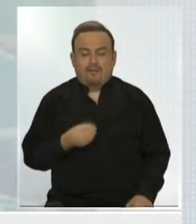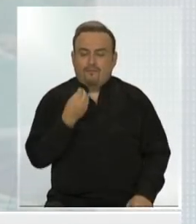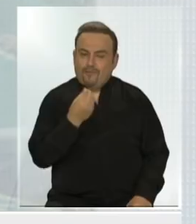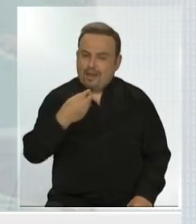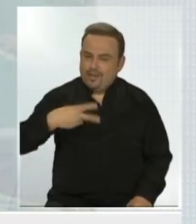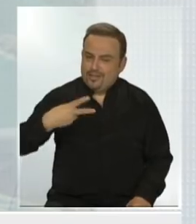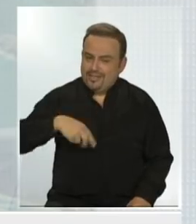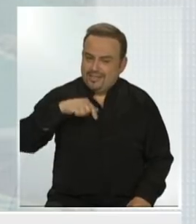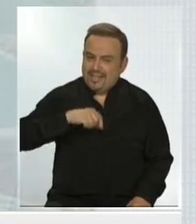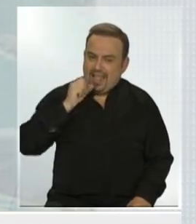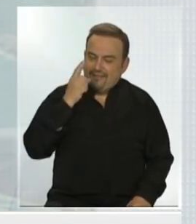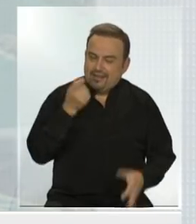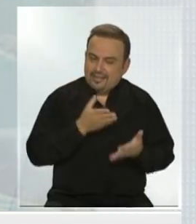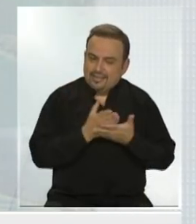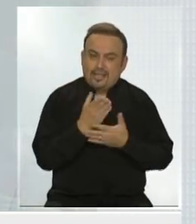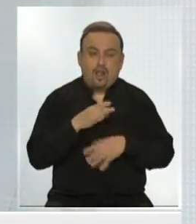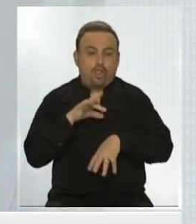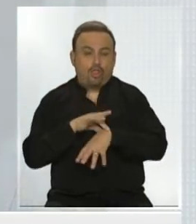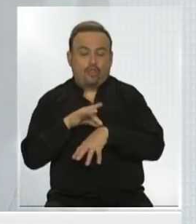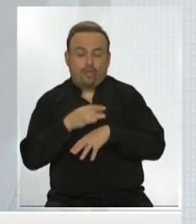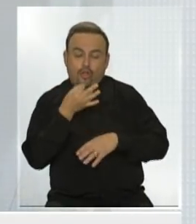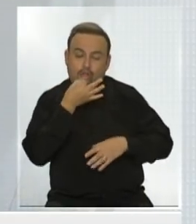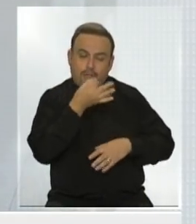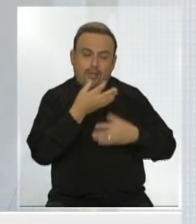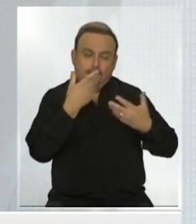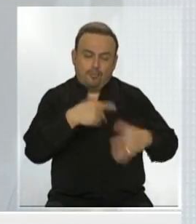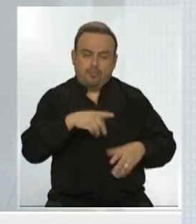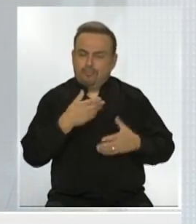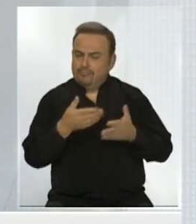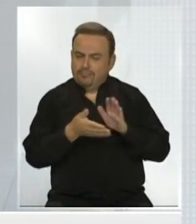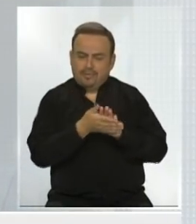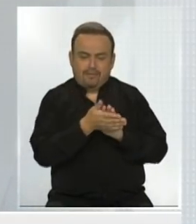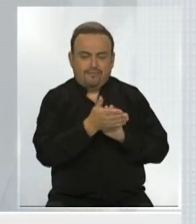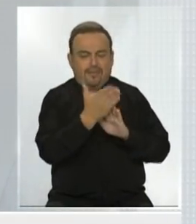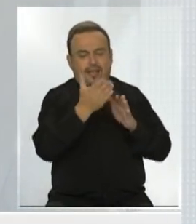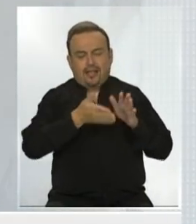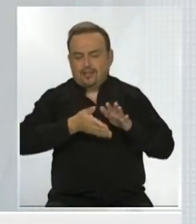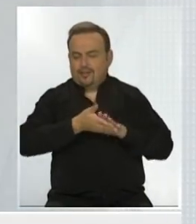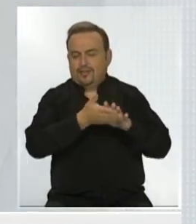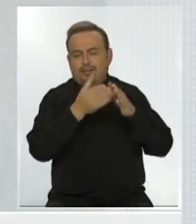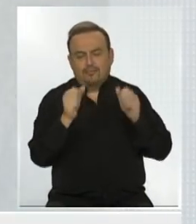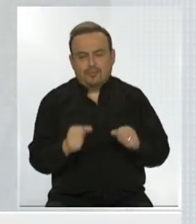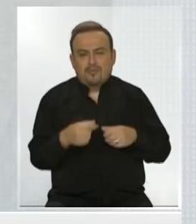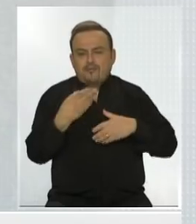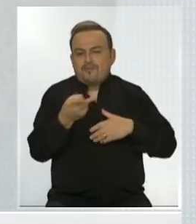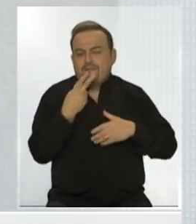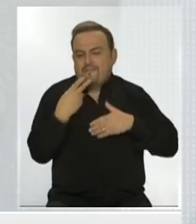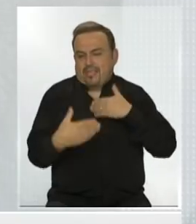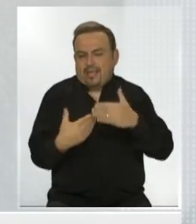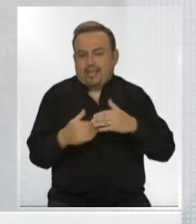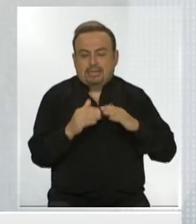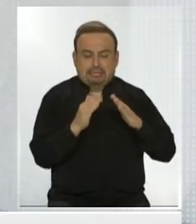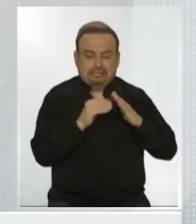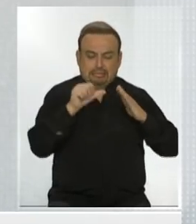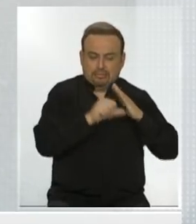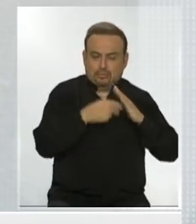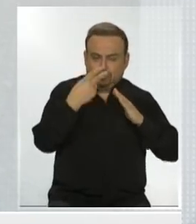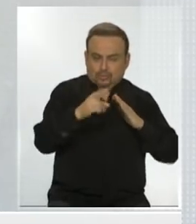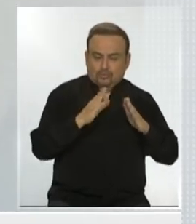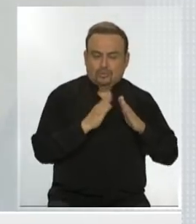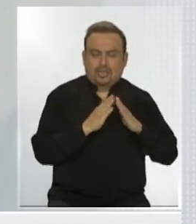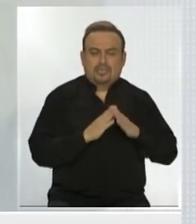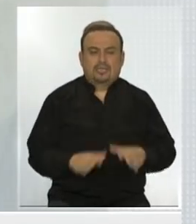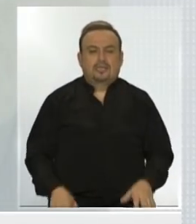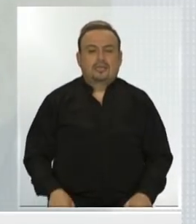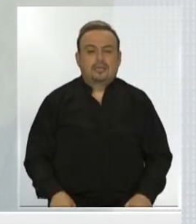noticia a principios de abril los doctores les comunicaron que podían abandonar el centro médico para poder continuar con el aislamiento en su domicilio